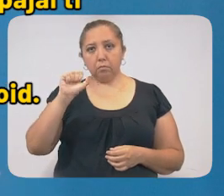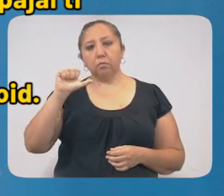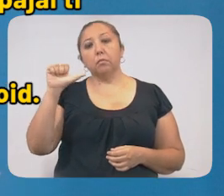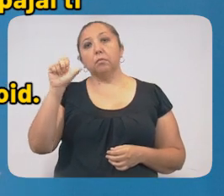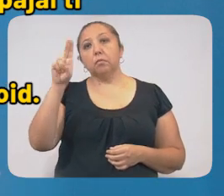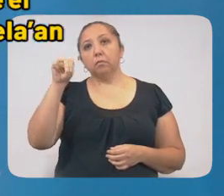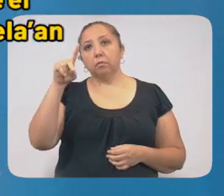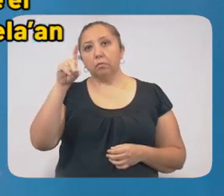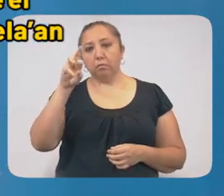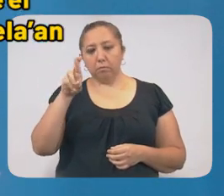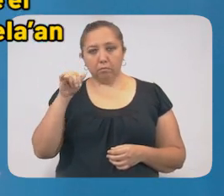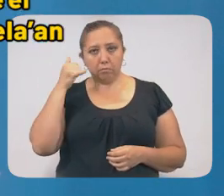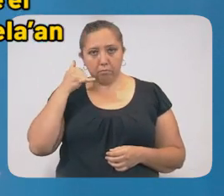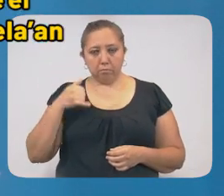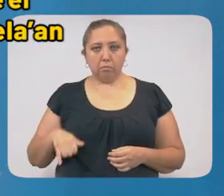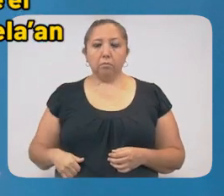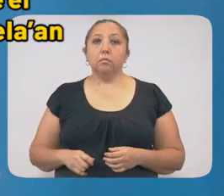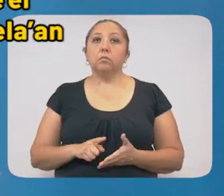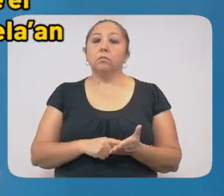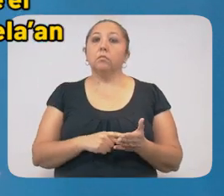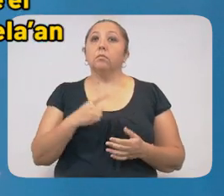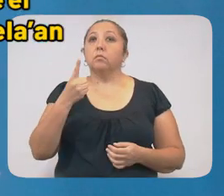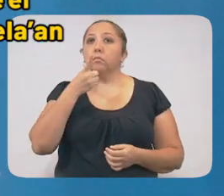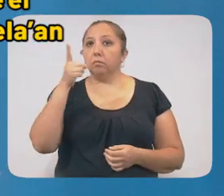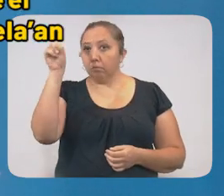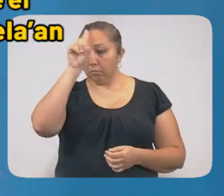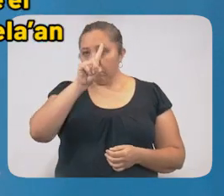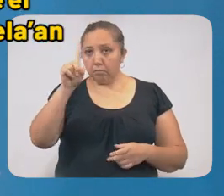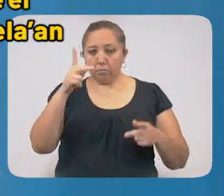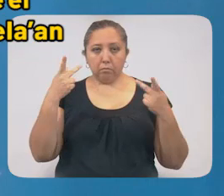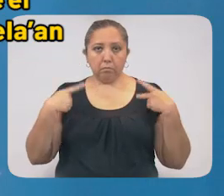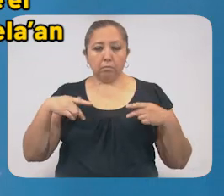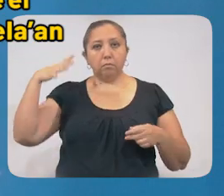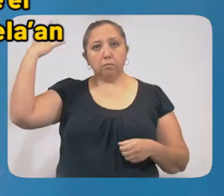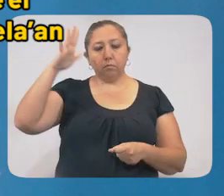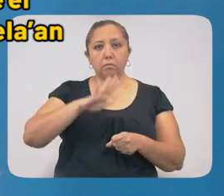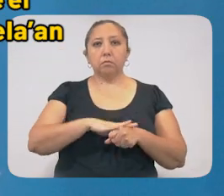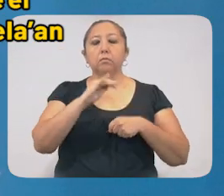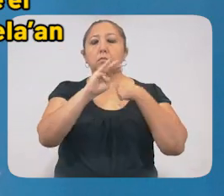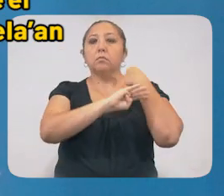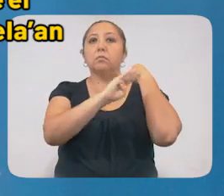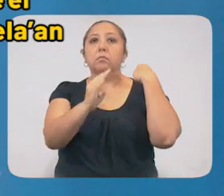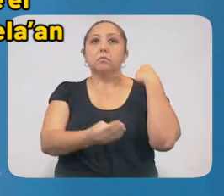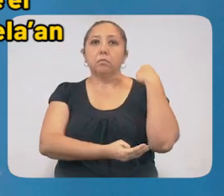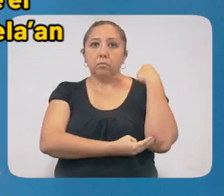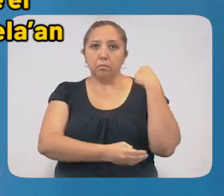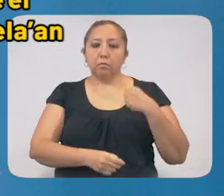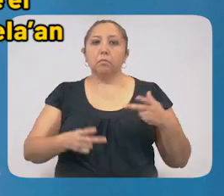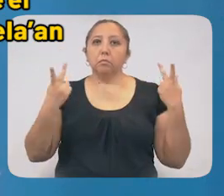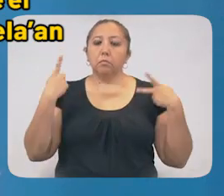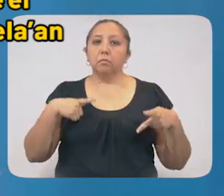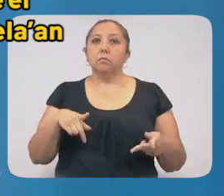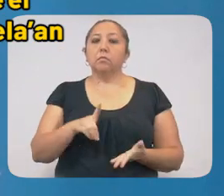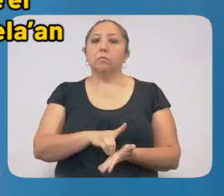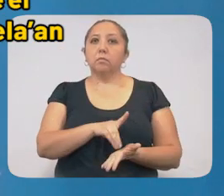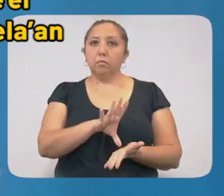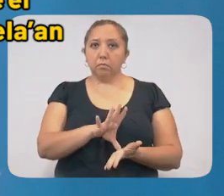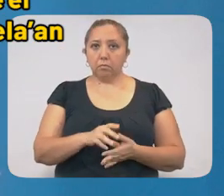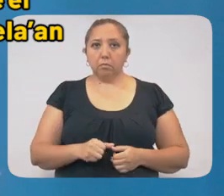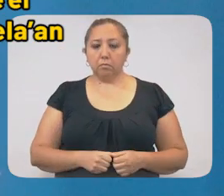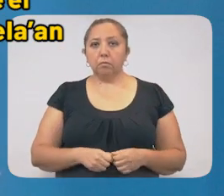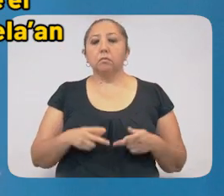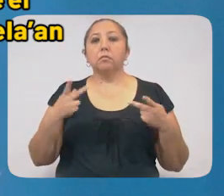Android. Recomendamos a la población vulnerable como adultos mayores, mujeres embarazadas, personas con